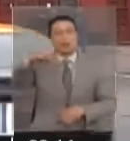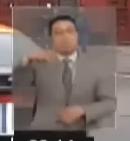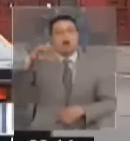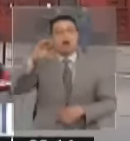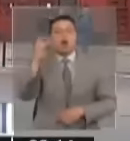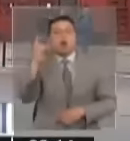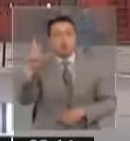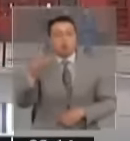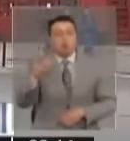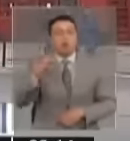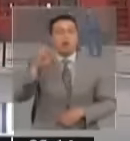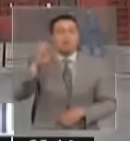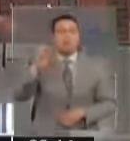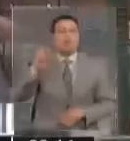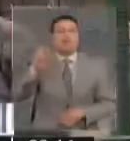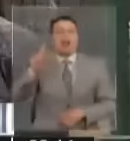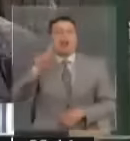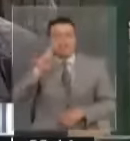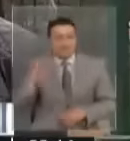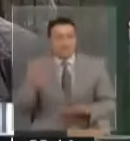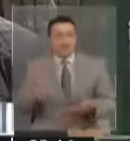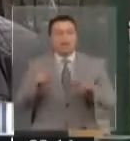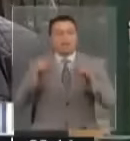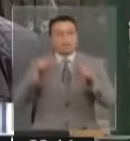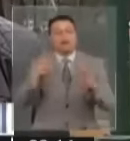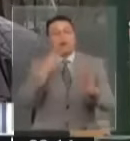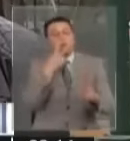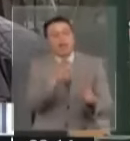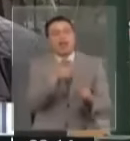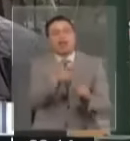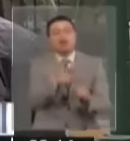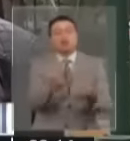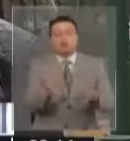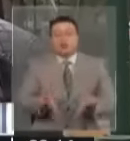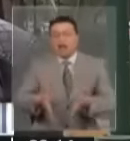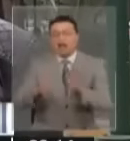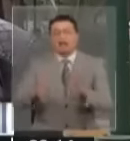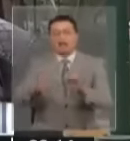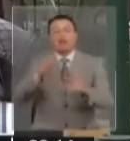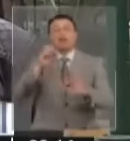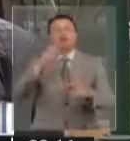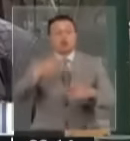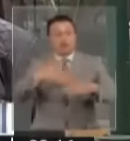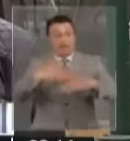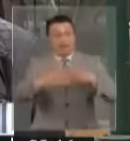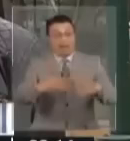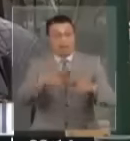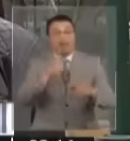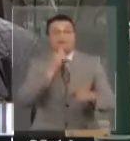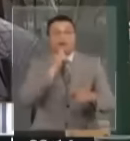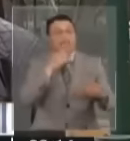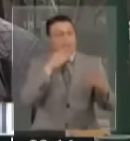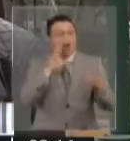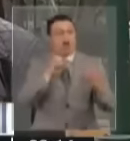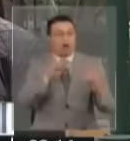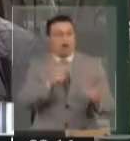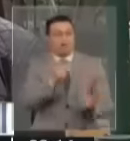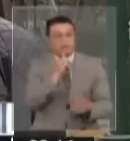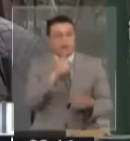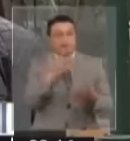este sentido, ¿cuál es la mirada urbanística que tiene usted para estos ejes en esta segunda etapa que aún no ha sido conversada y aún no ha